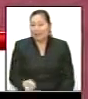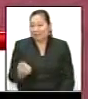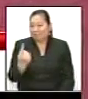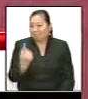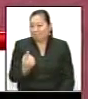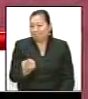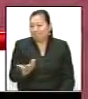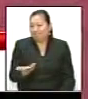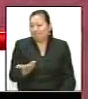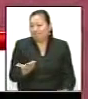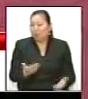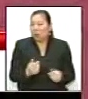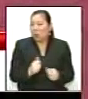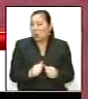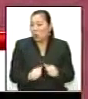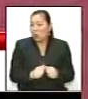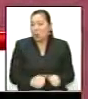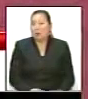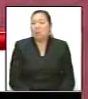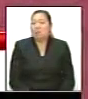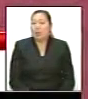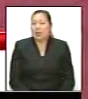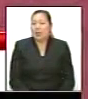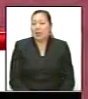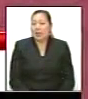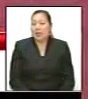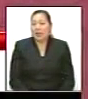acá a traer algunas cifras